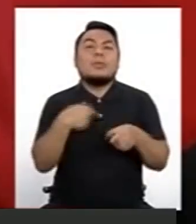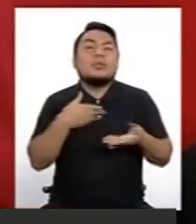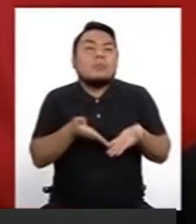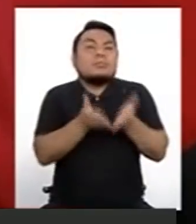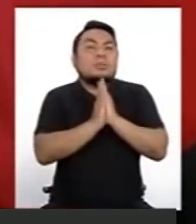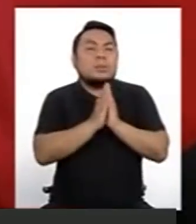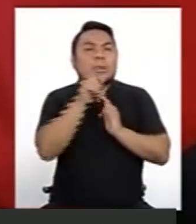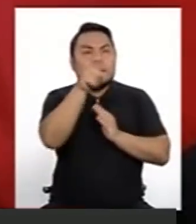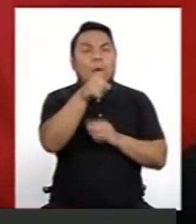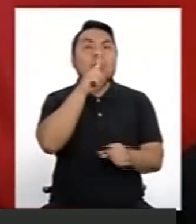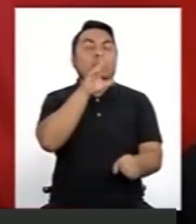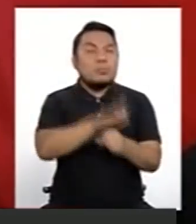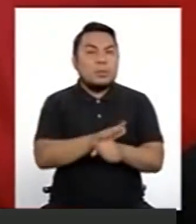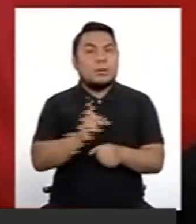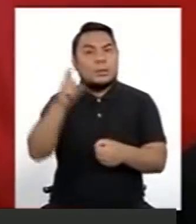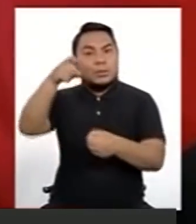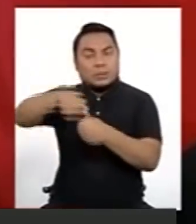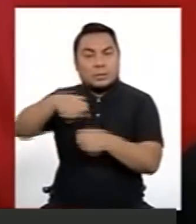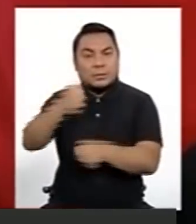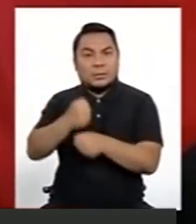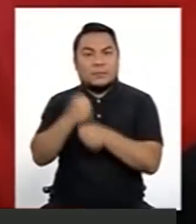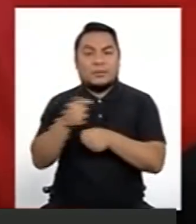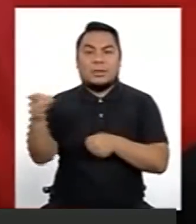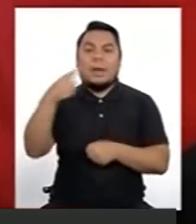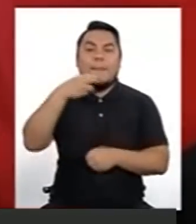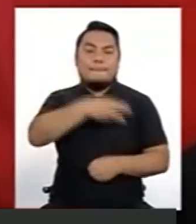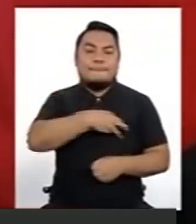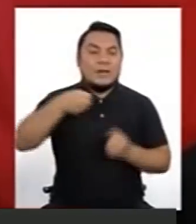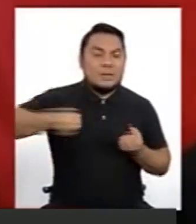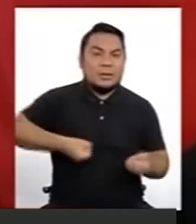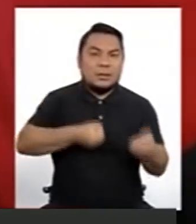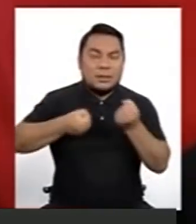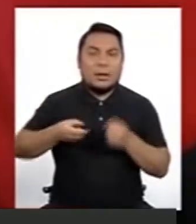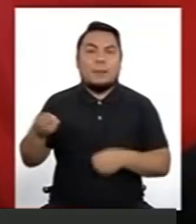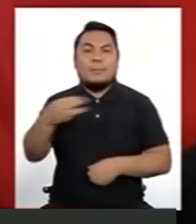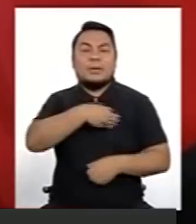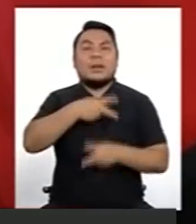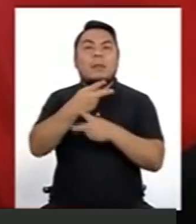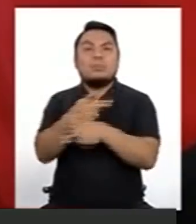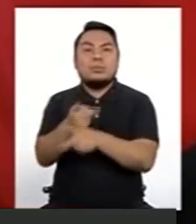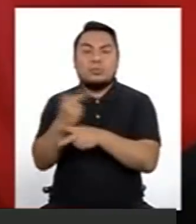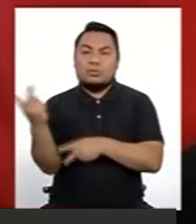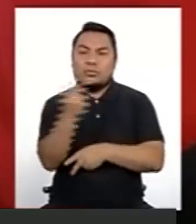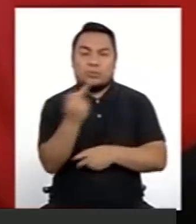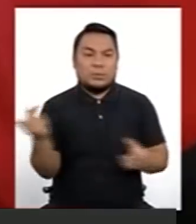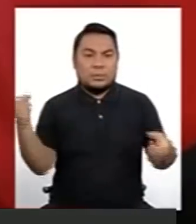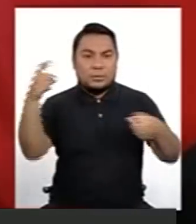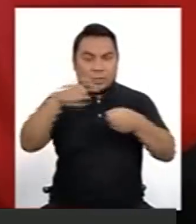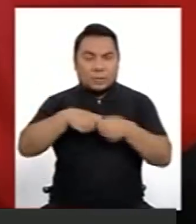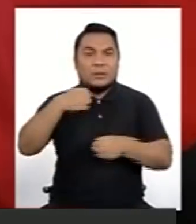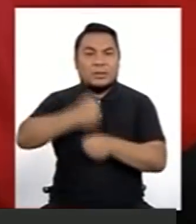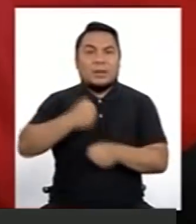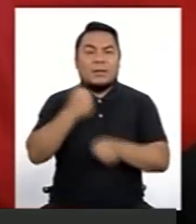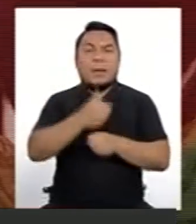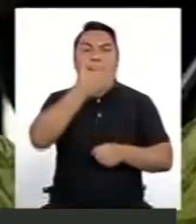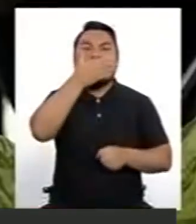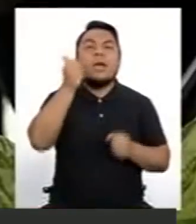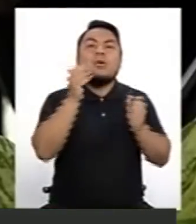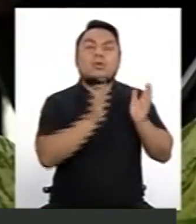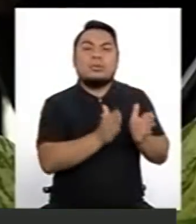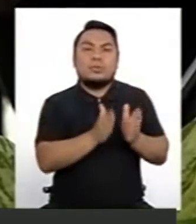pedimos que se comprometa e involucre el ministro de Agricultura, la ministra de la Producción, para mejorar el